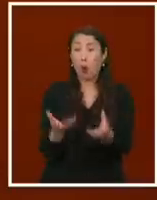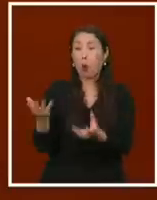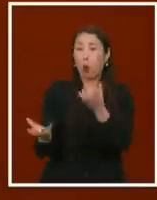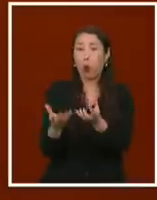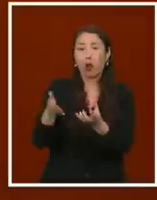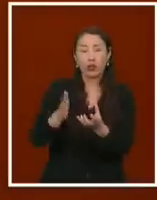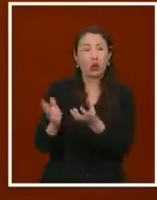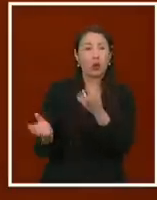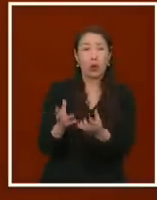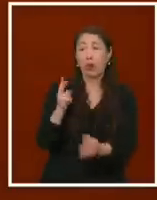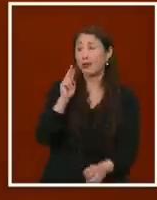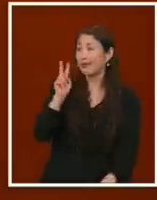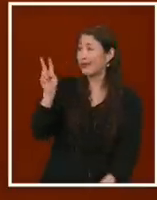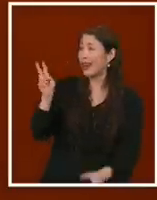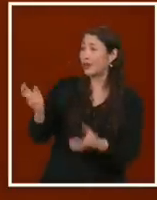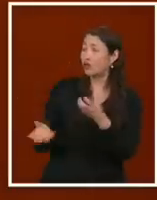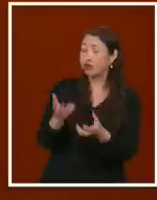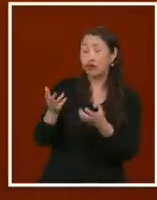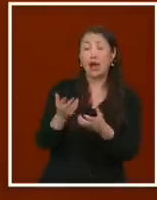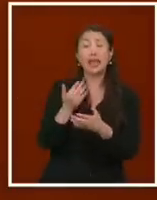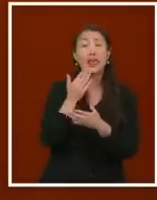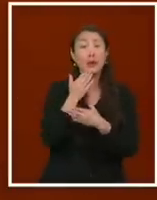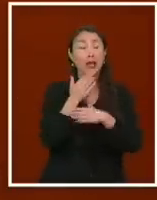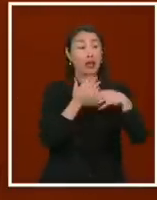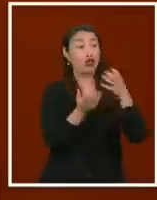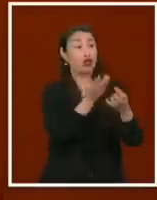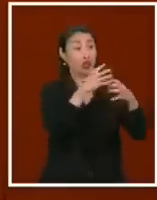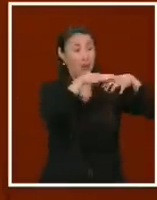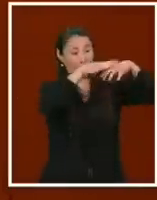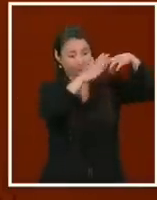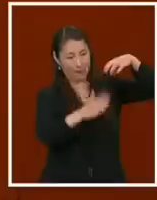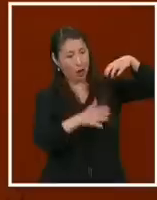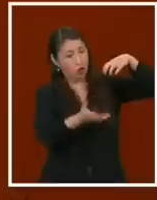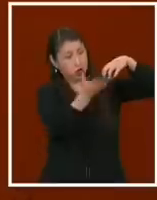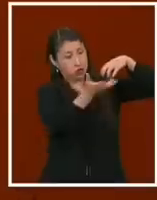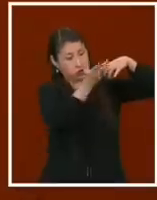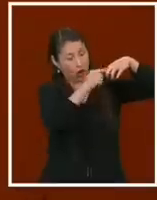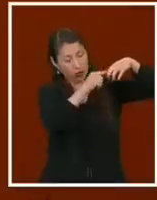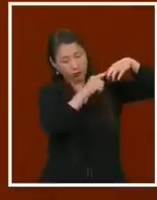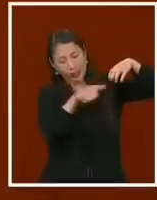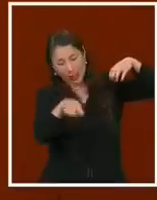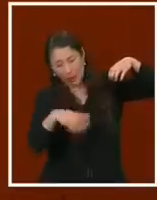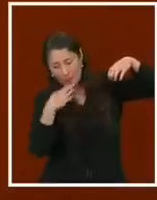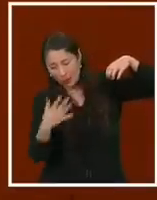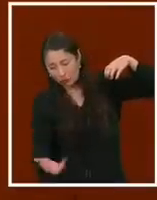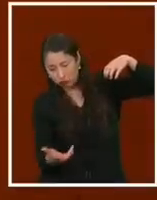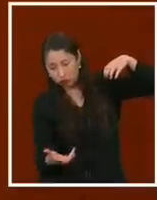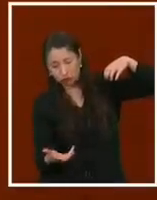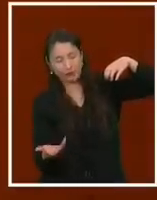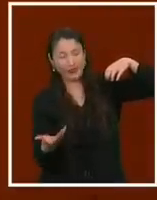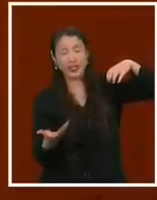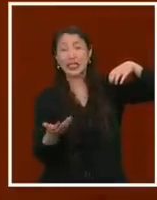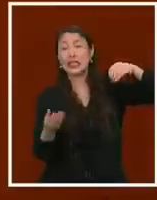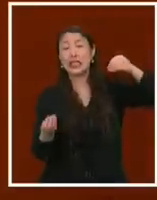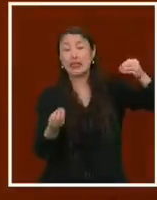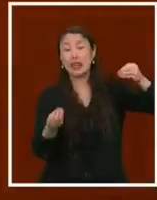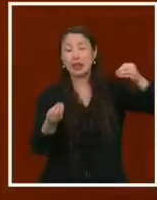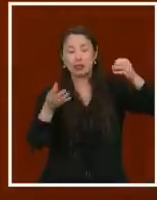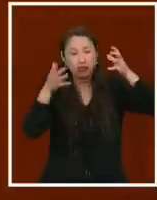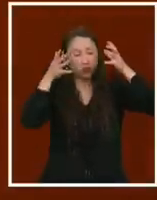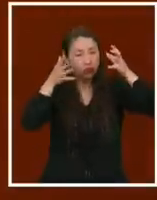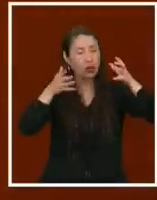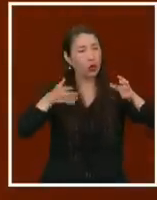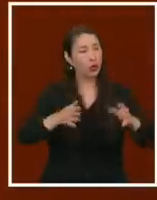de este incendio en la parte alta y en la parte baja, al menos, lo que hace que la alerta continúa, el drama